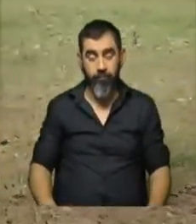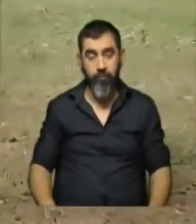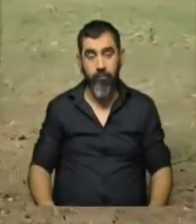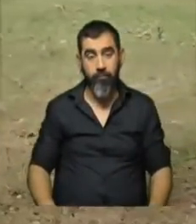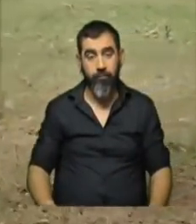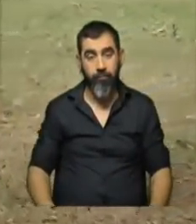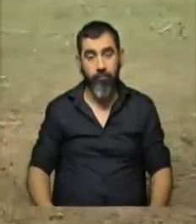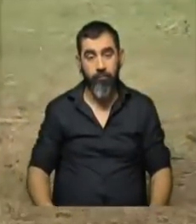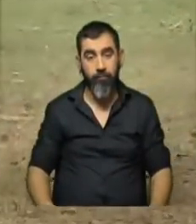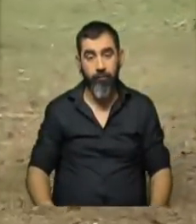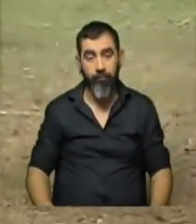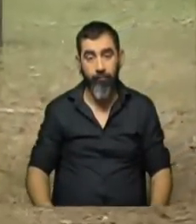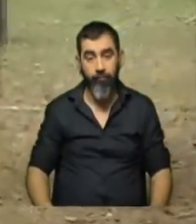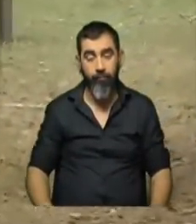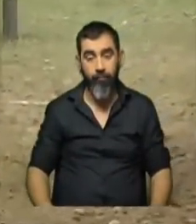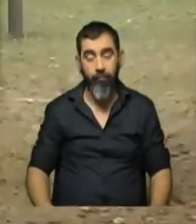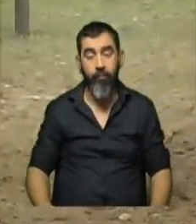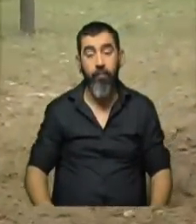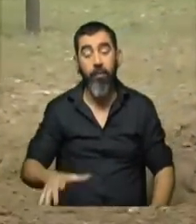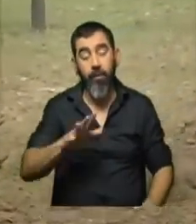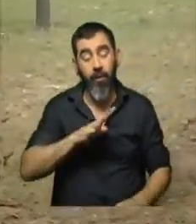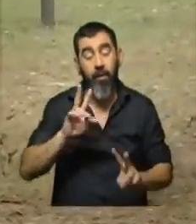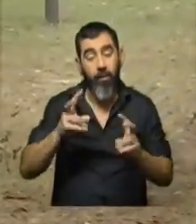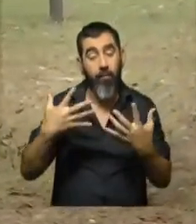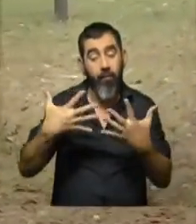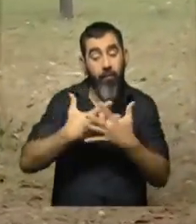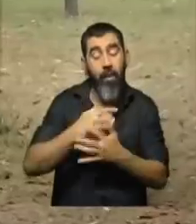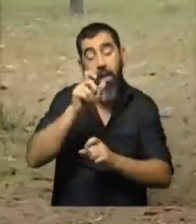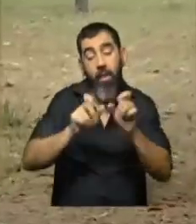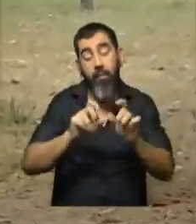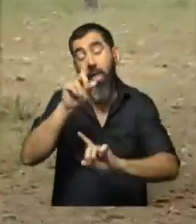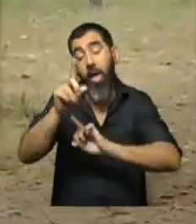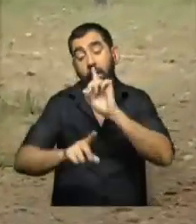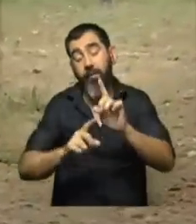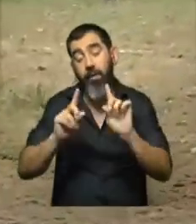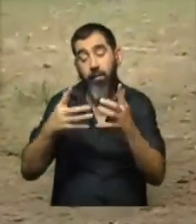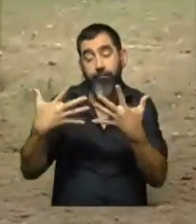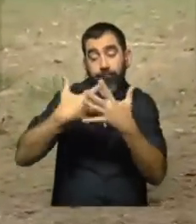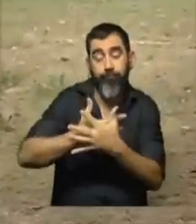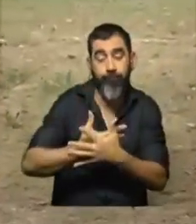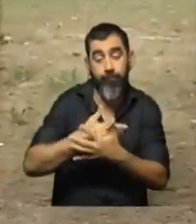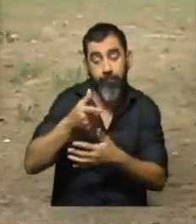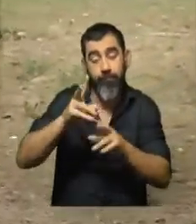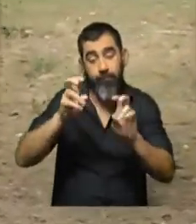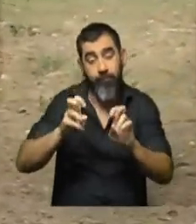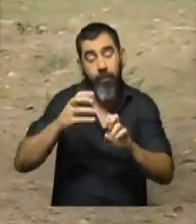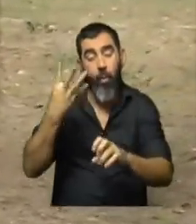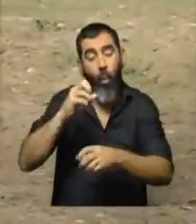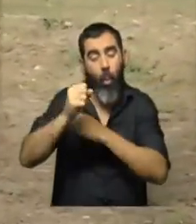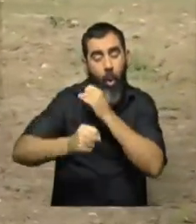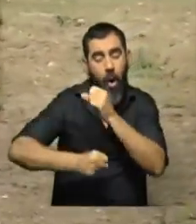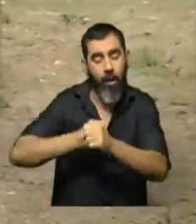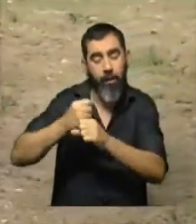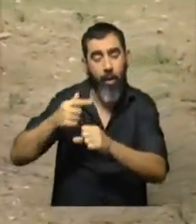cobertura, bueno, ese precio que tienen que pagar, parece, las personas y los seres humanos, después de más de 40